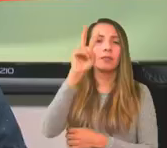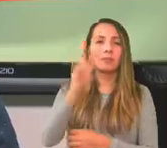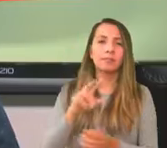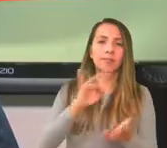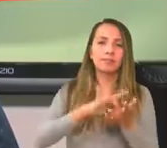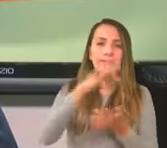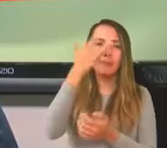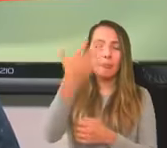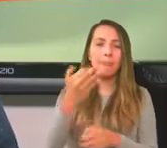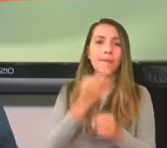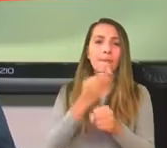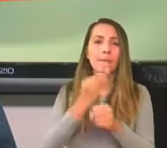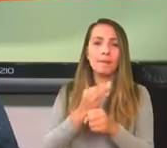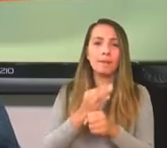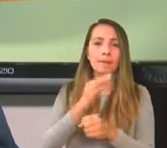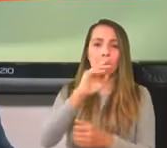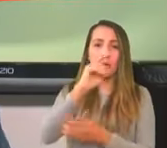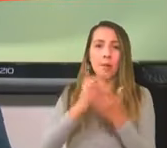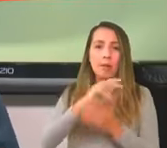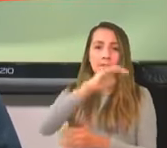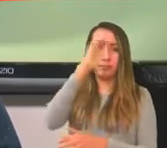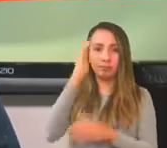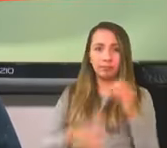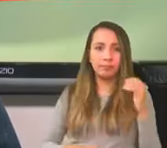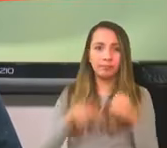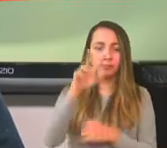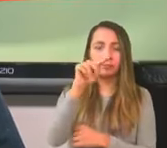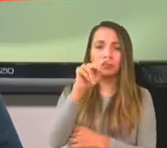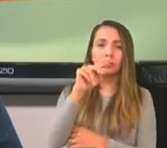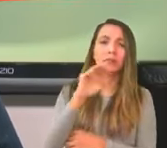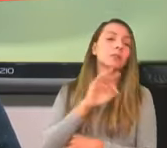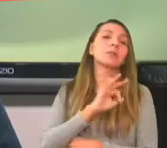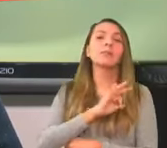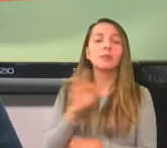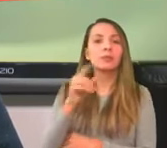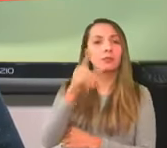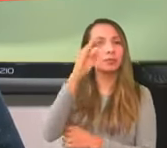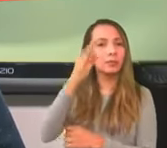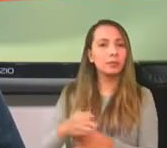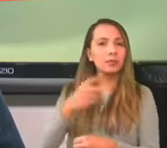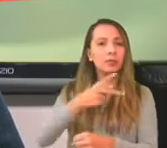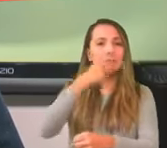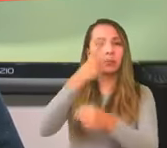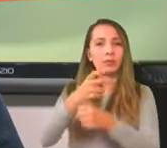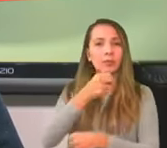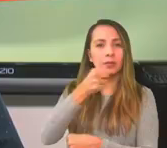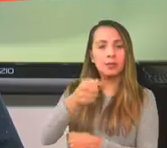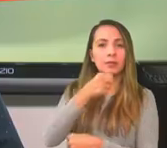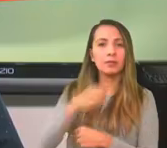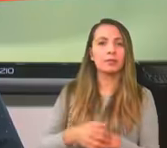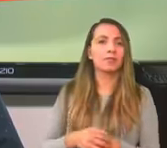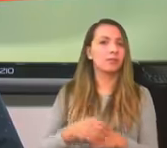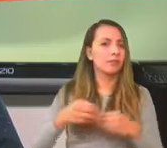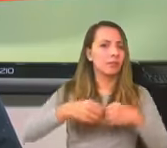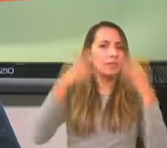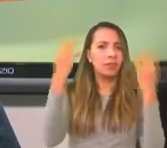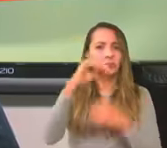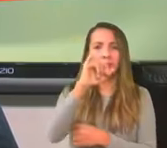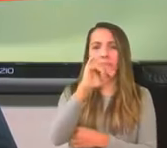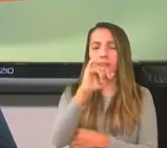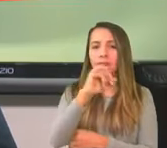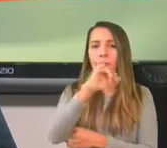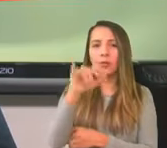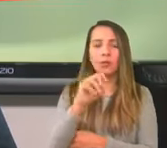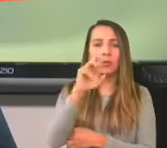una vez que termine el programa, para, si usted me lo permite, me acepte una segunda entrevista. Cómo no, señor Jorge Díaz,